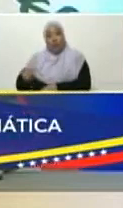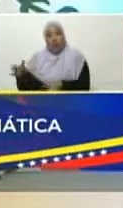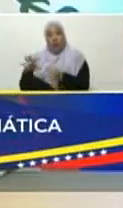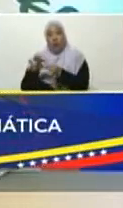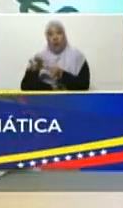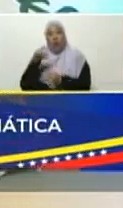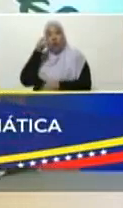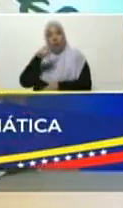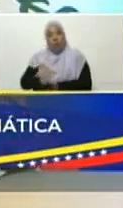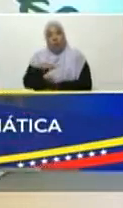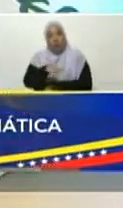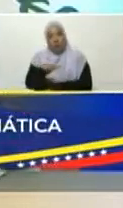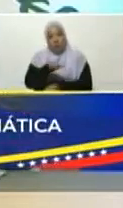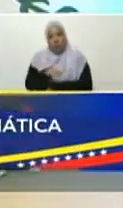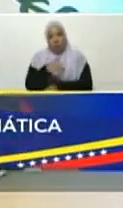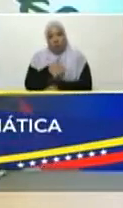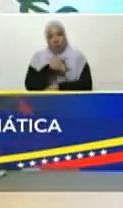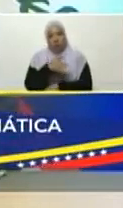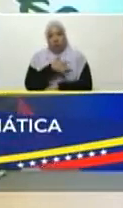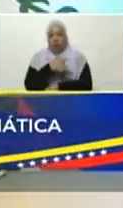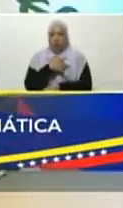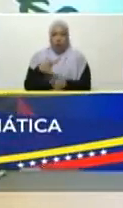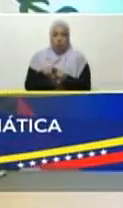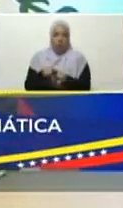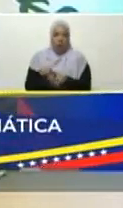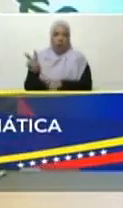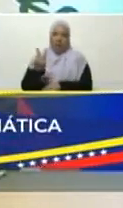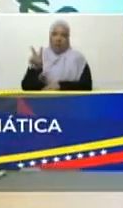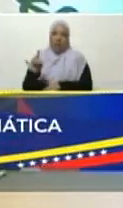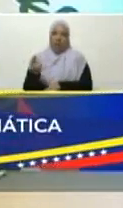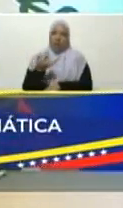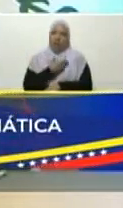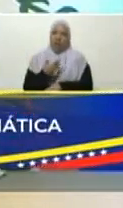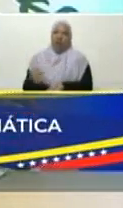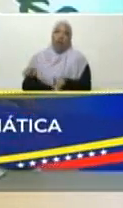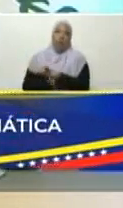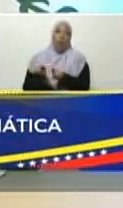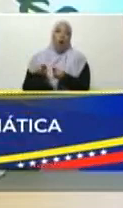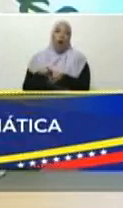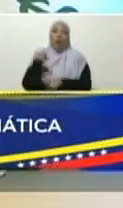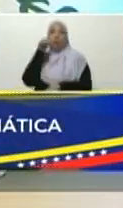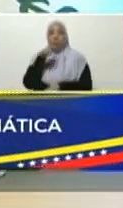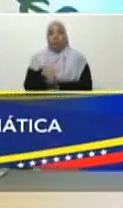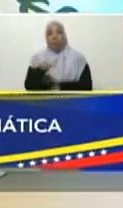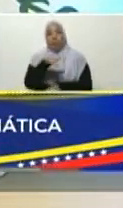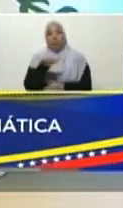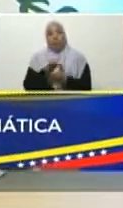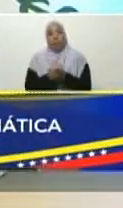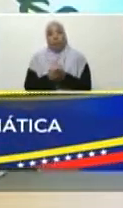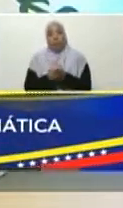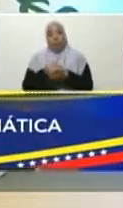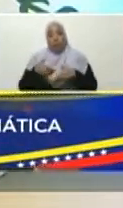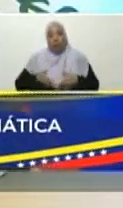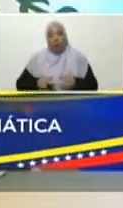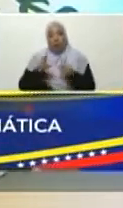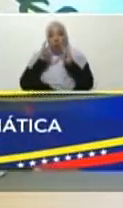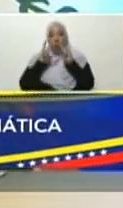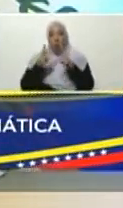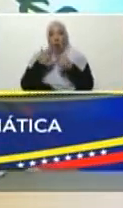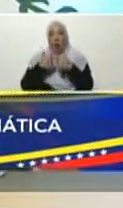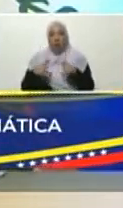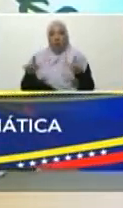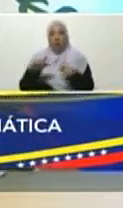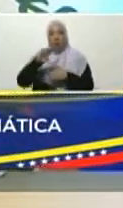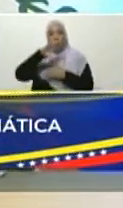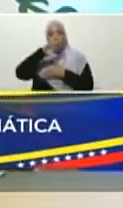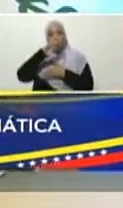pueblo. Sienta a Venezuela como su patria, primer ministro John Briceño. Esta patria que vio nacer a los libertadores de América,